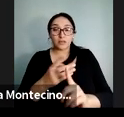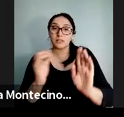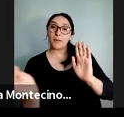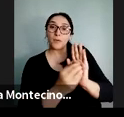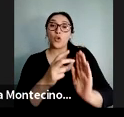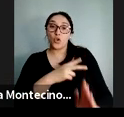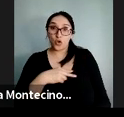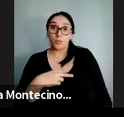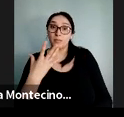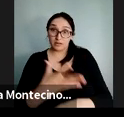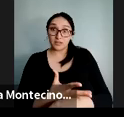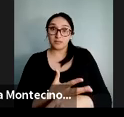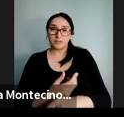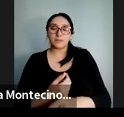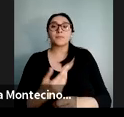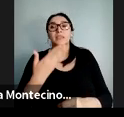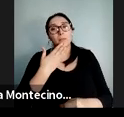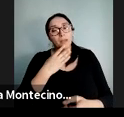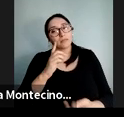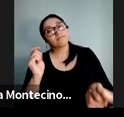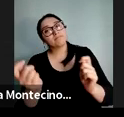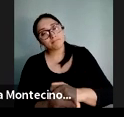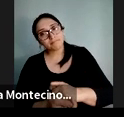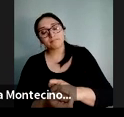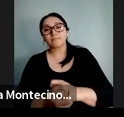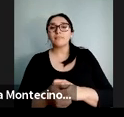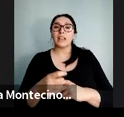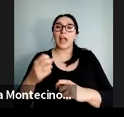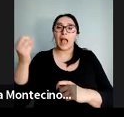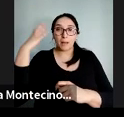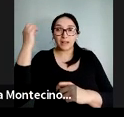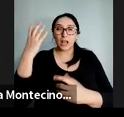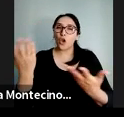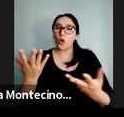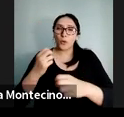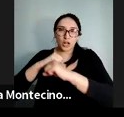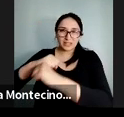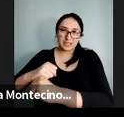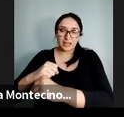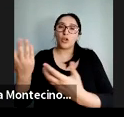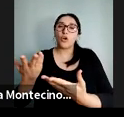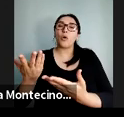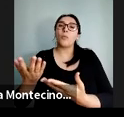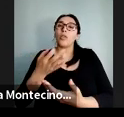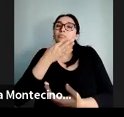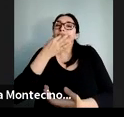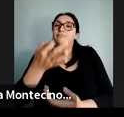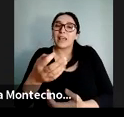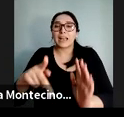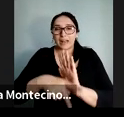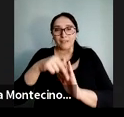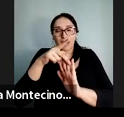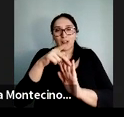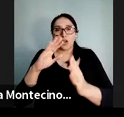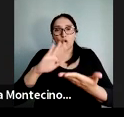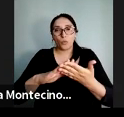existe, y por otro lado, que aprendamos a cómo resistirla y cómo abordarla a nivel comunitario. La creación de comunidad